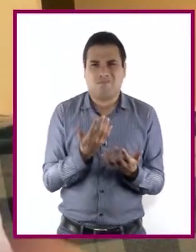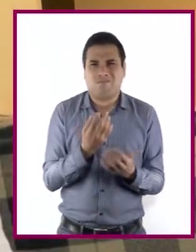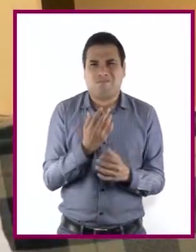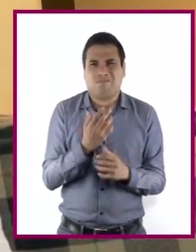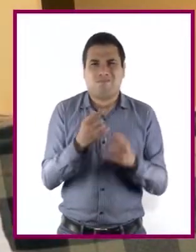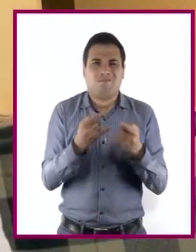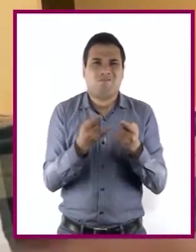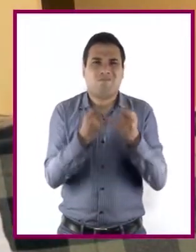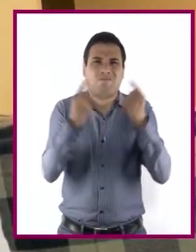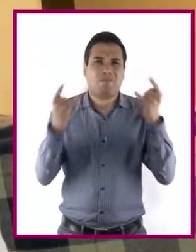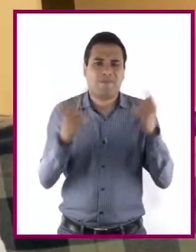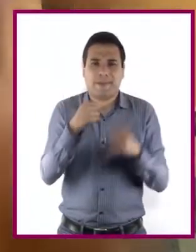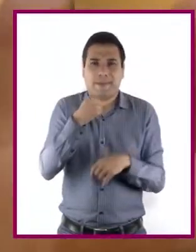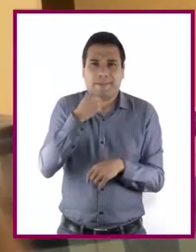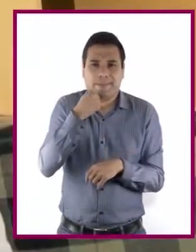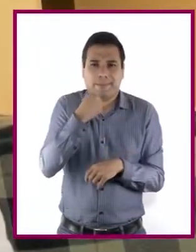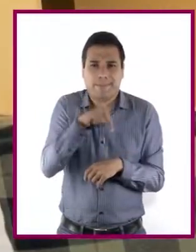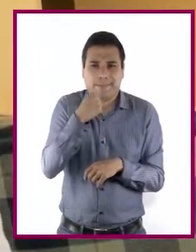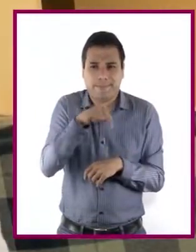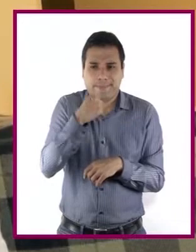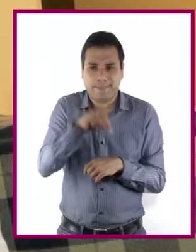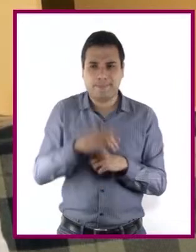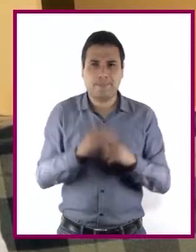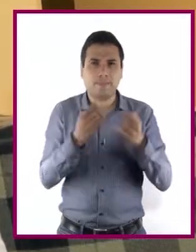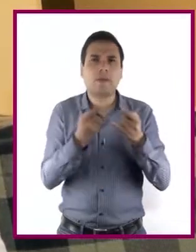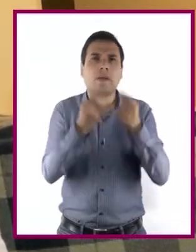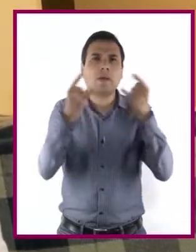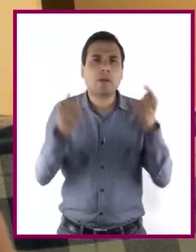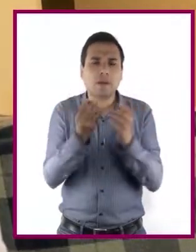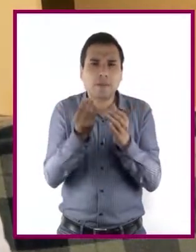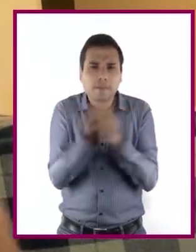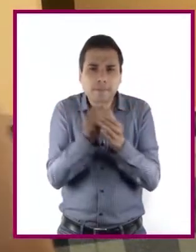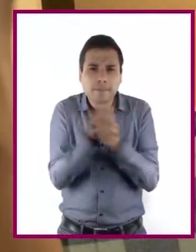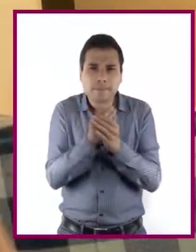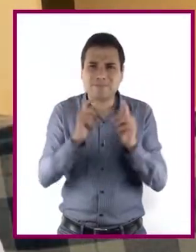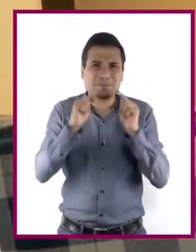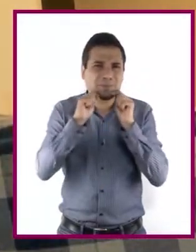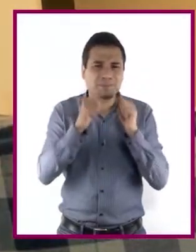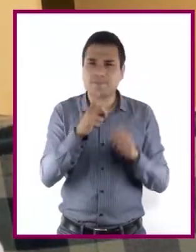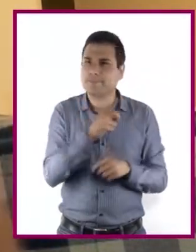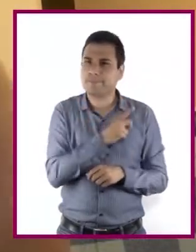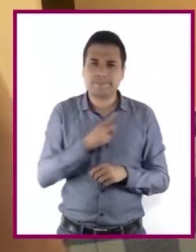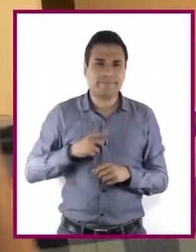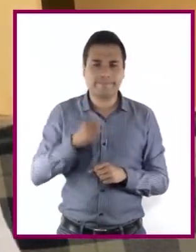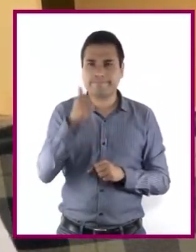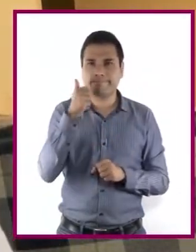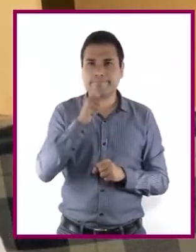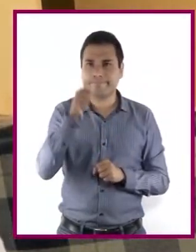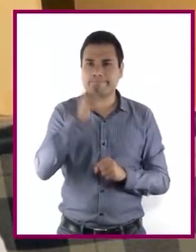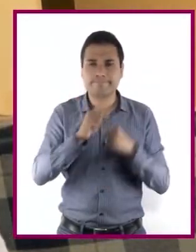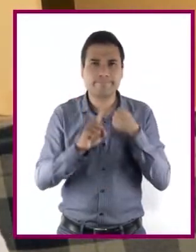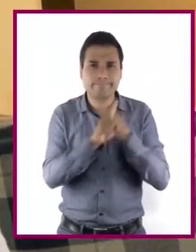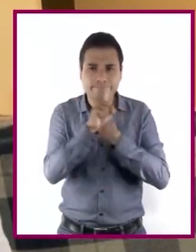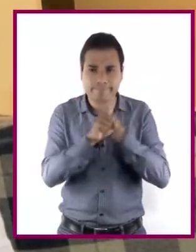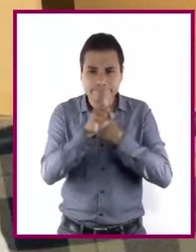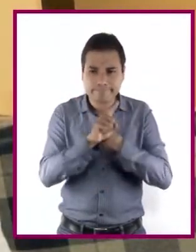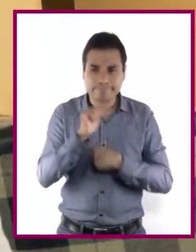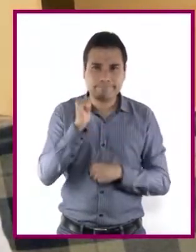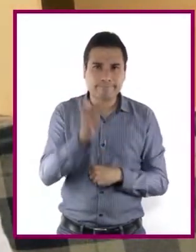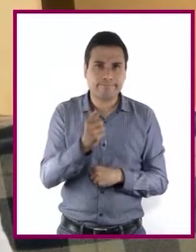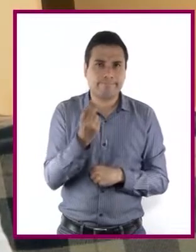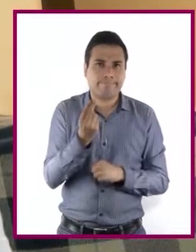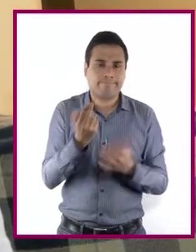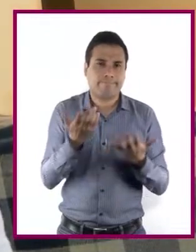qué tipo de género pongamos a desarrollar esa historia, a vivir a nuestros personajes,